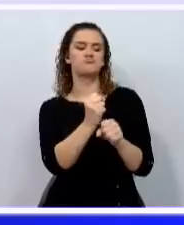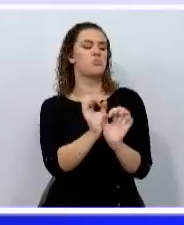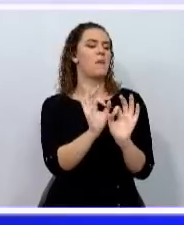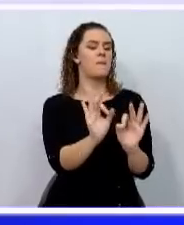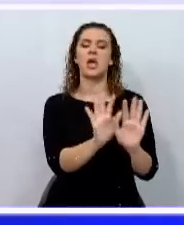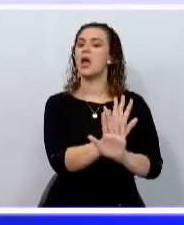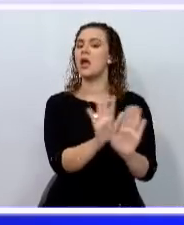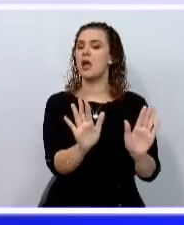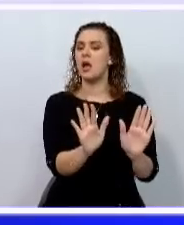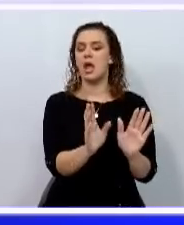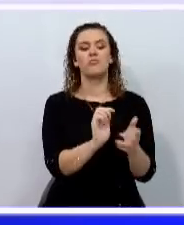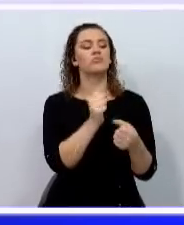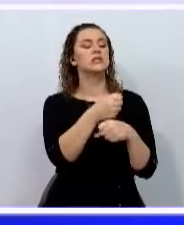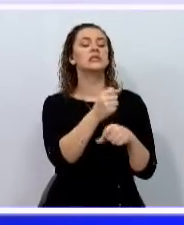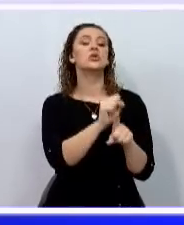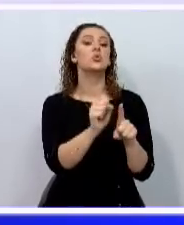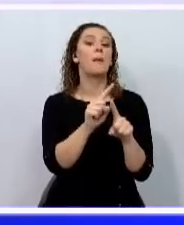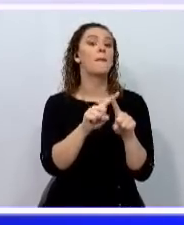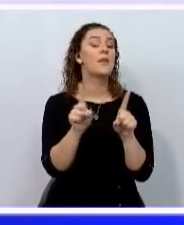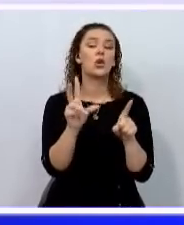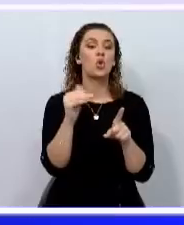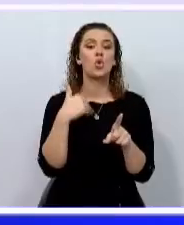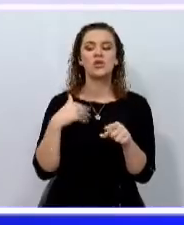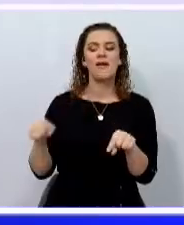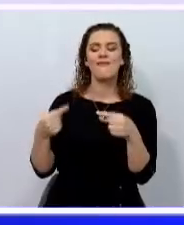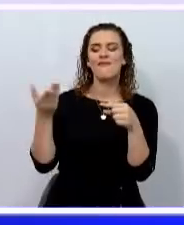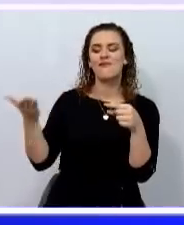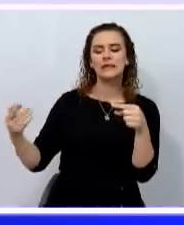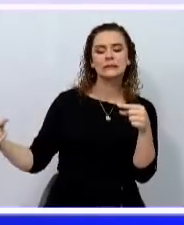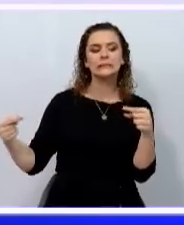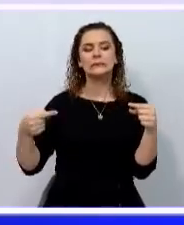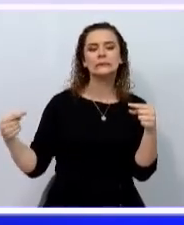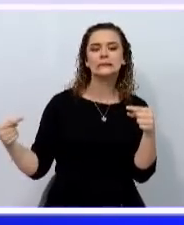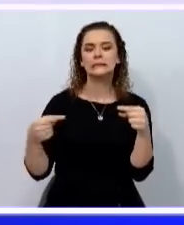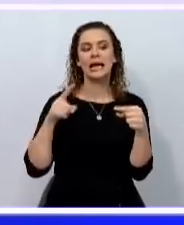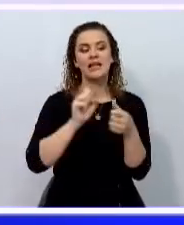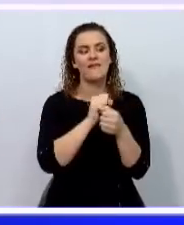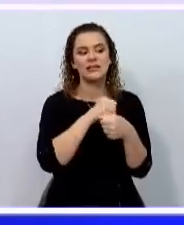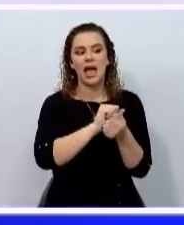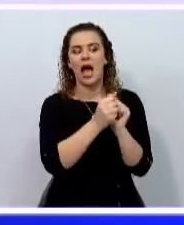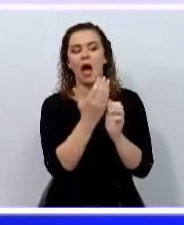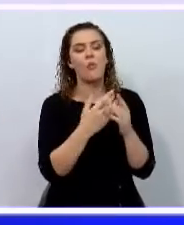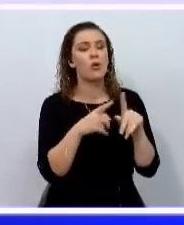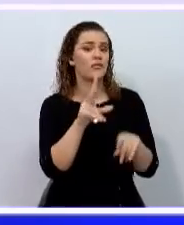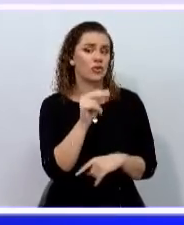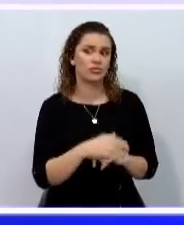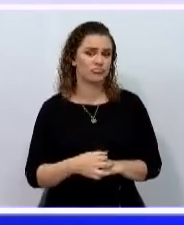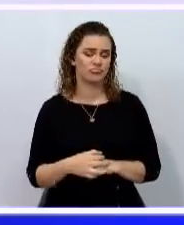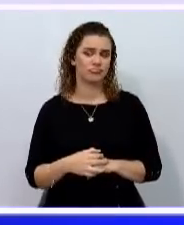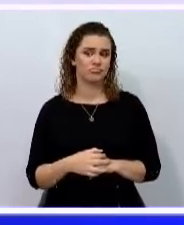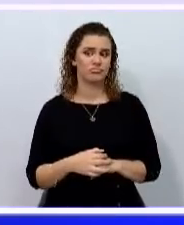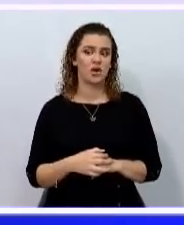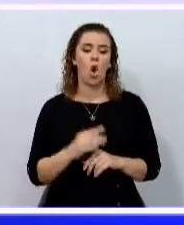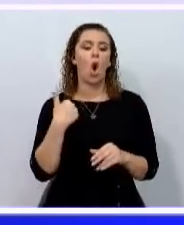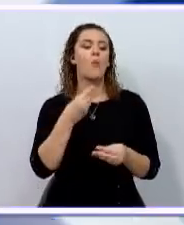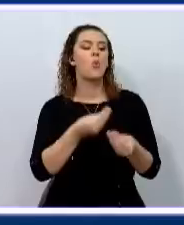forma maestra propiciado por las circunstancias pero tampoco tuvo un rival que lo llevó a tener que hacer algo distinto los cambios fueron nombres